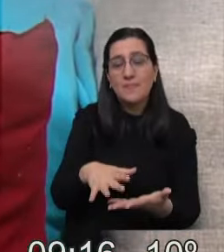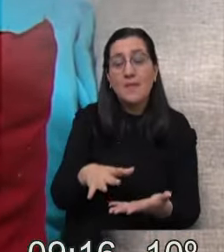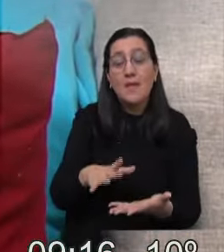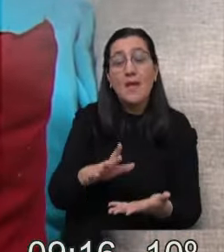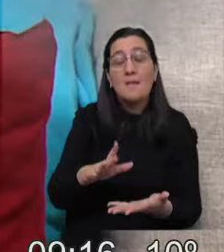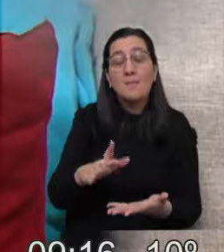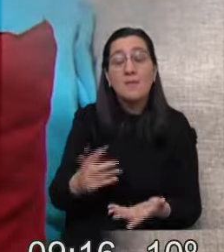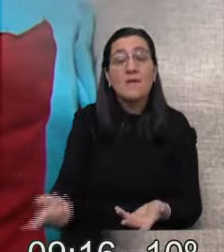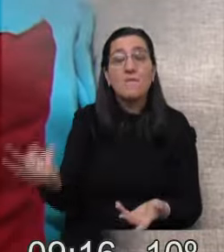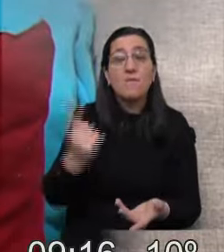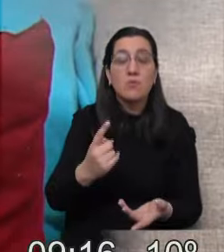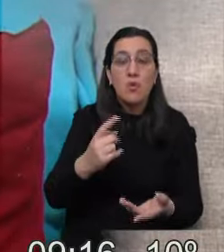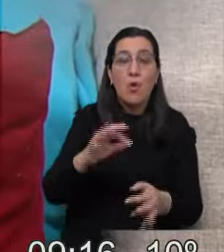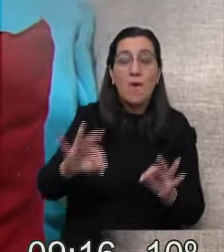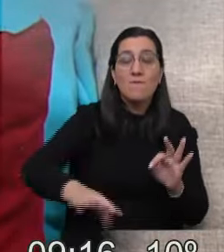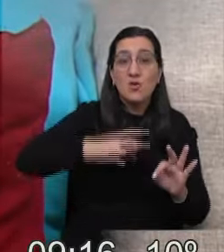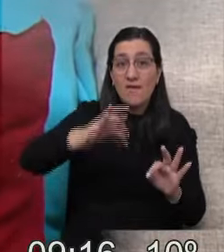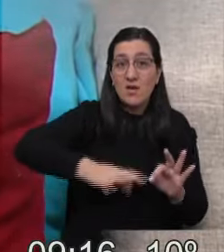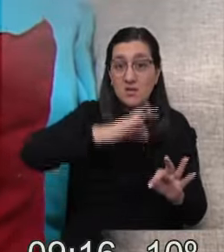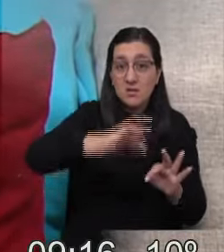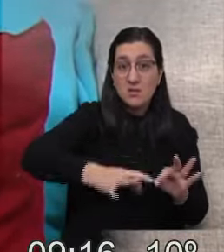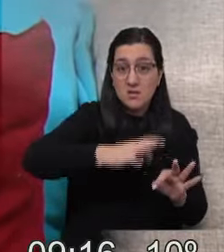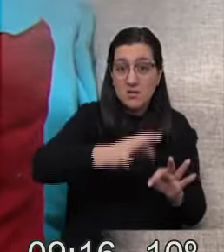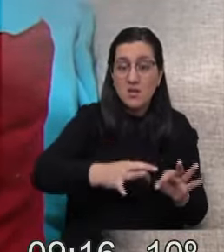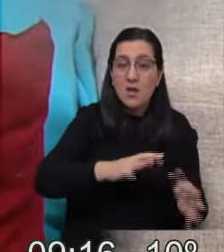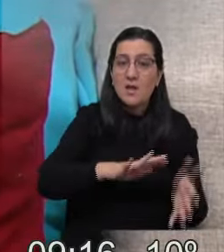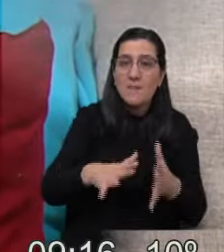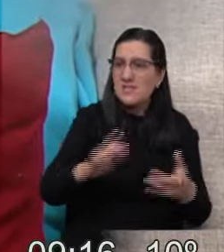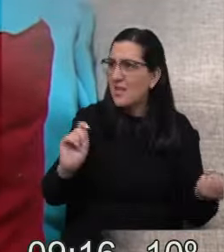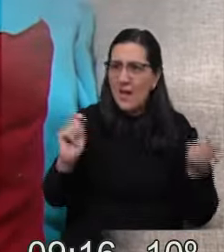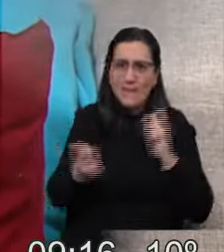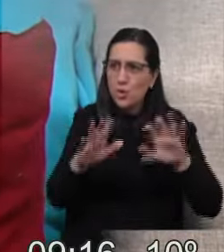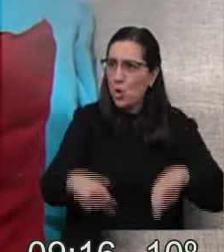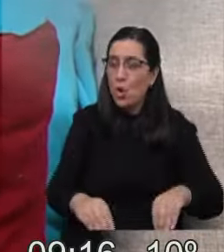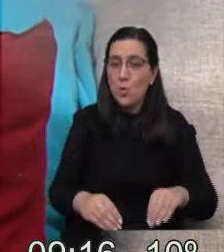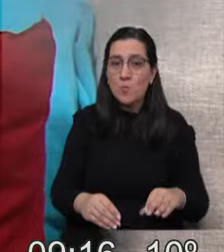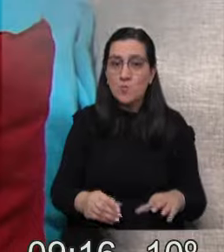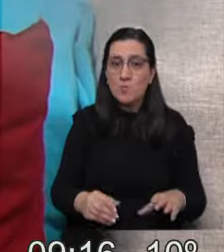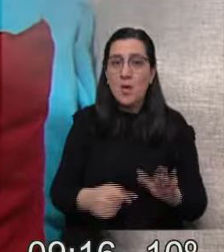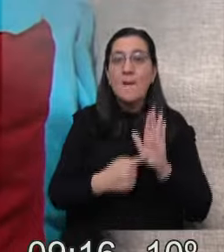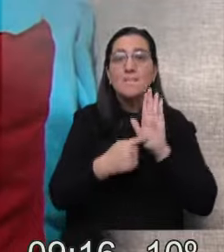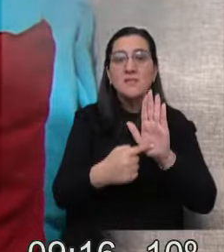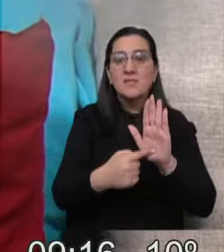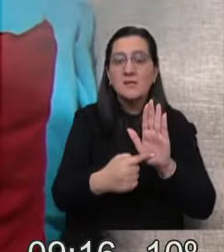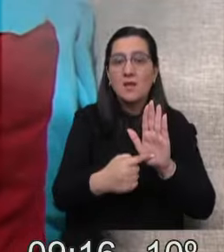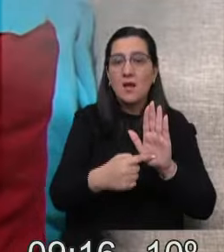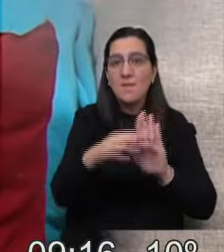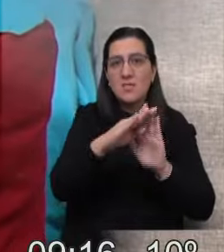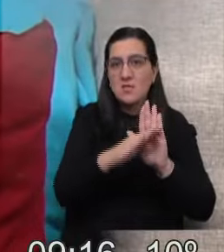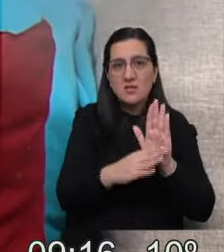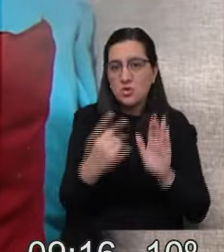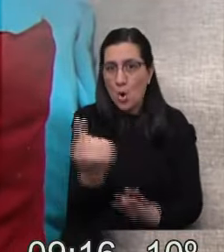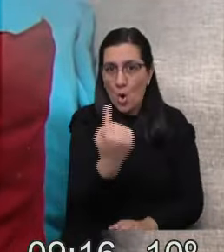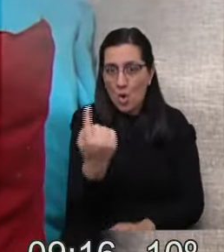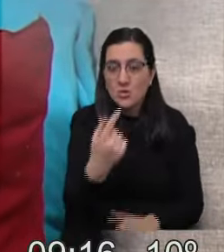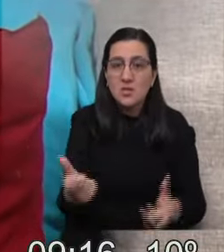nuevamente al circo político, que parece que todo cambió. Presenta medidas por sí solo, se reúne